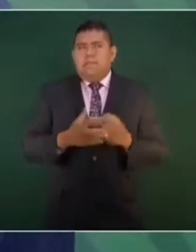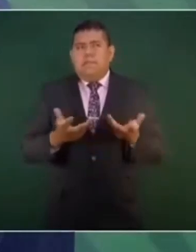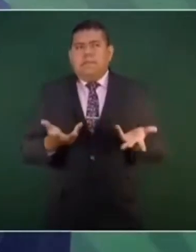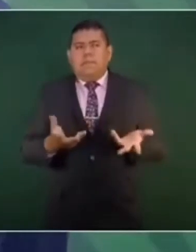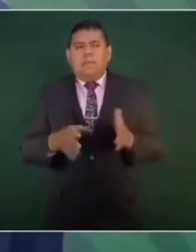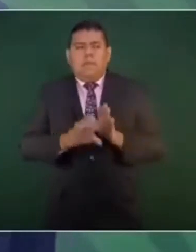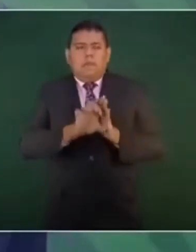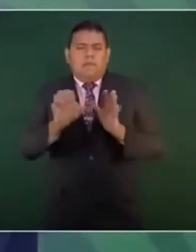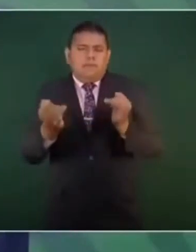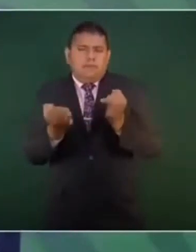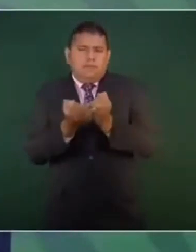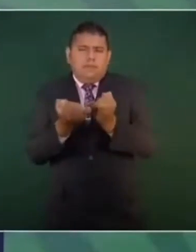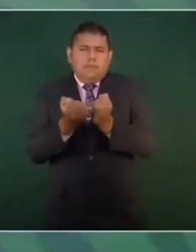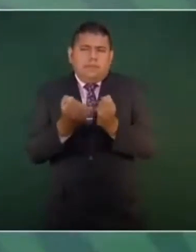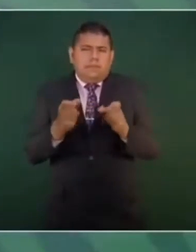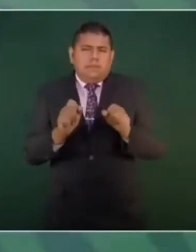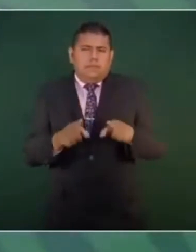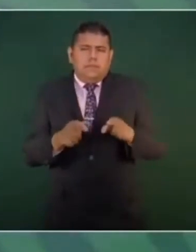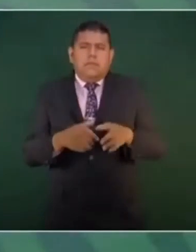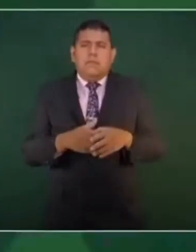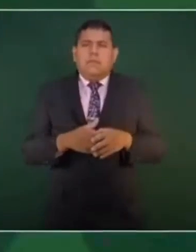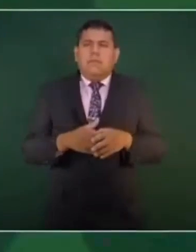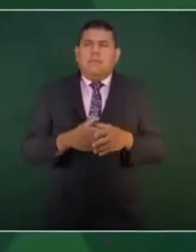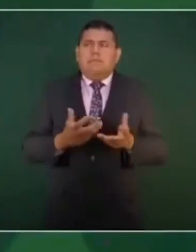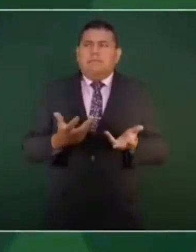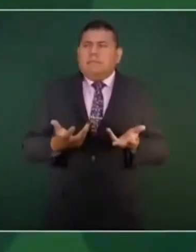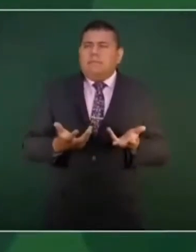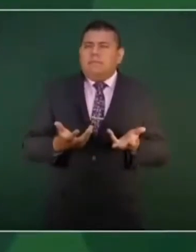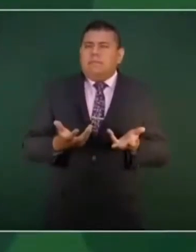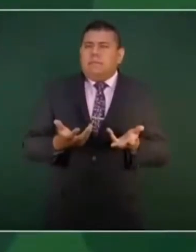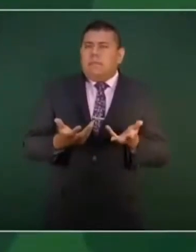y este